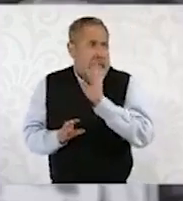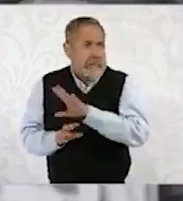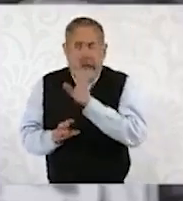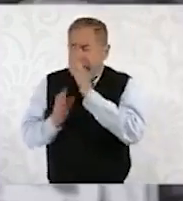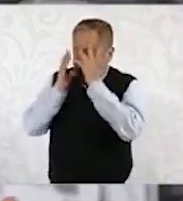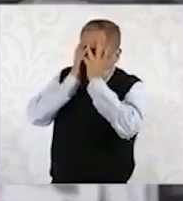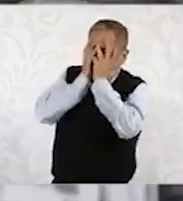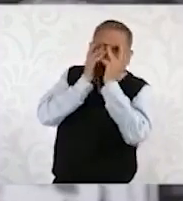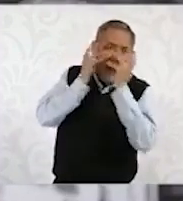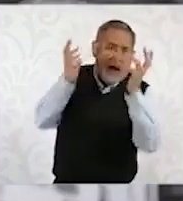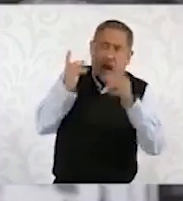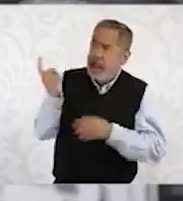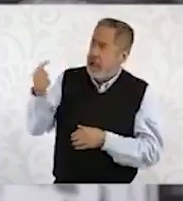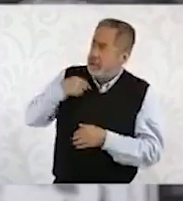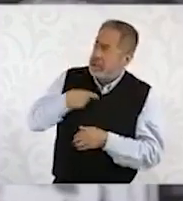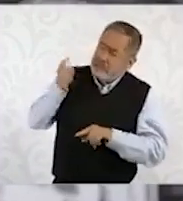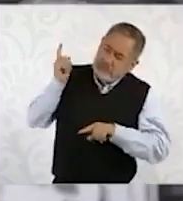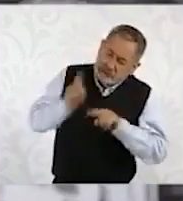Nada.